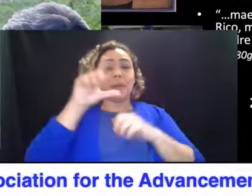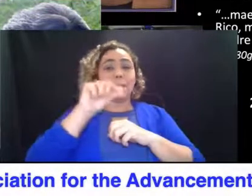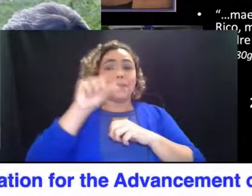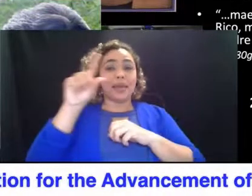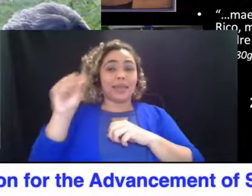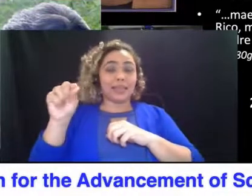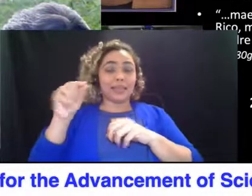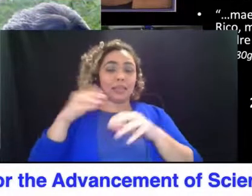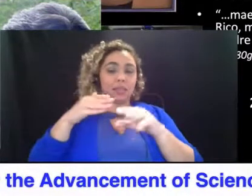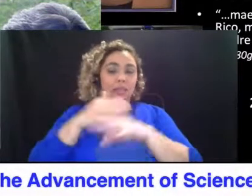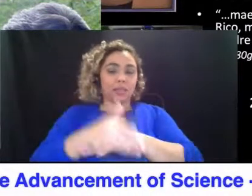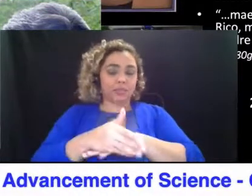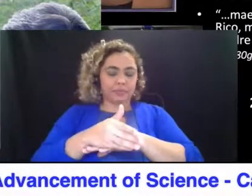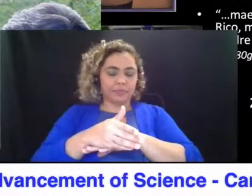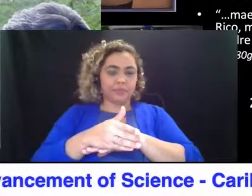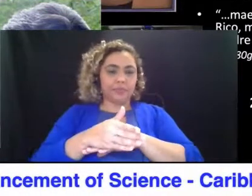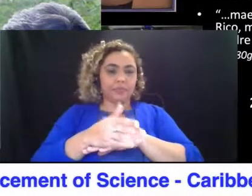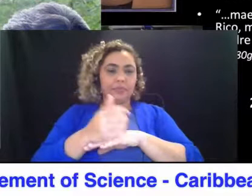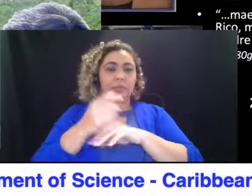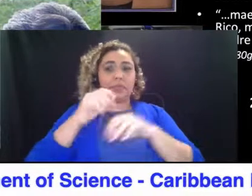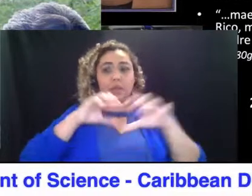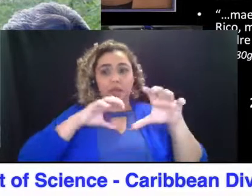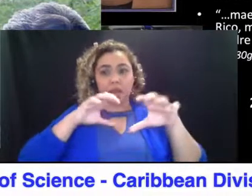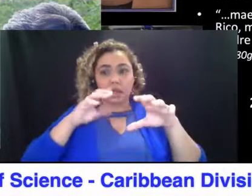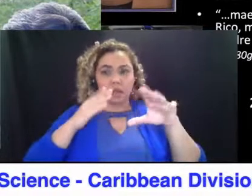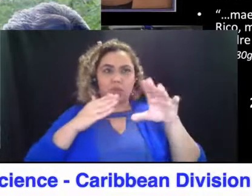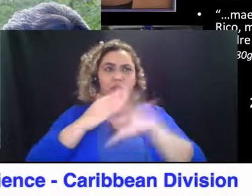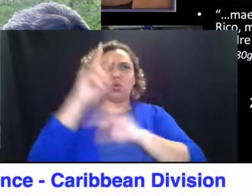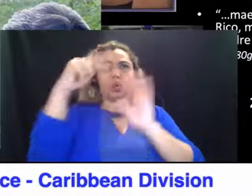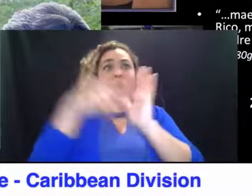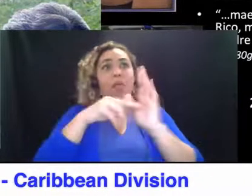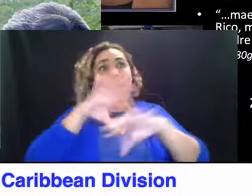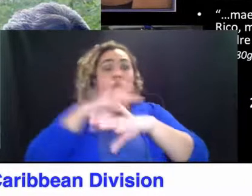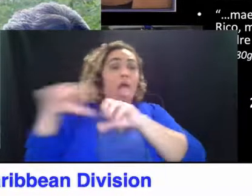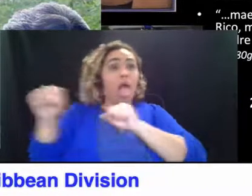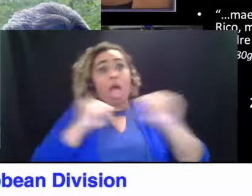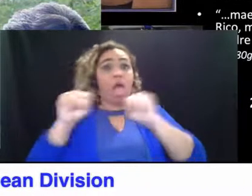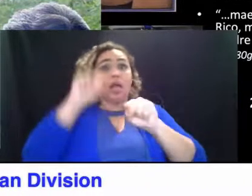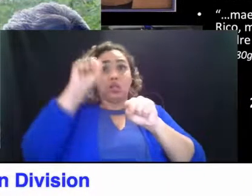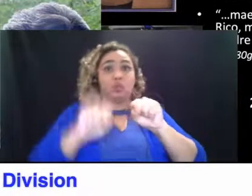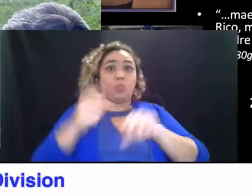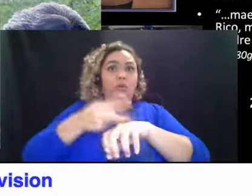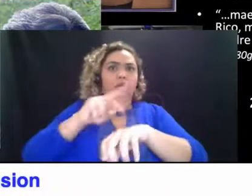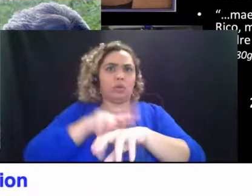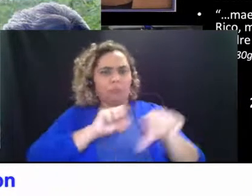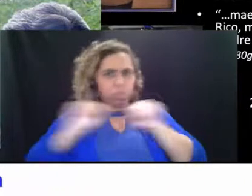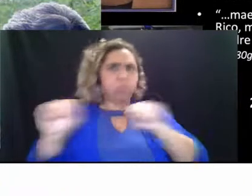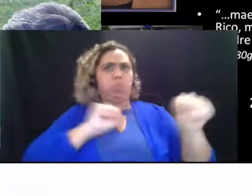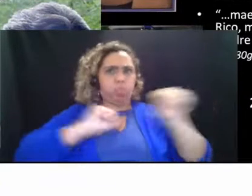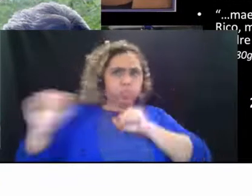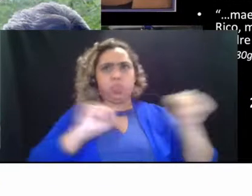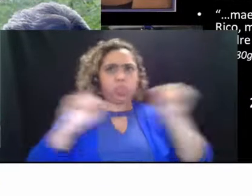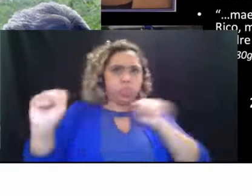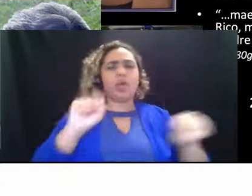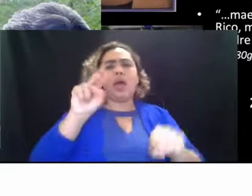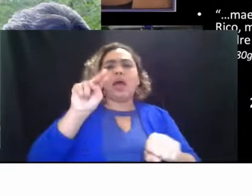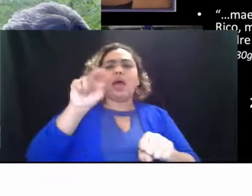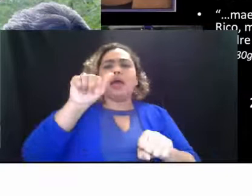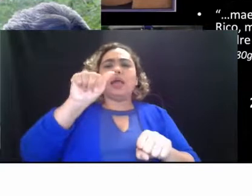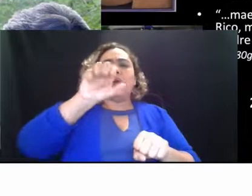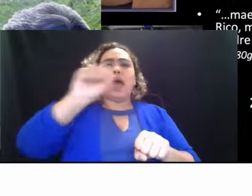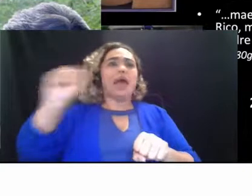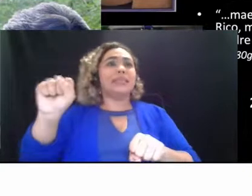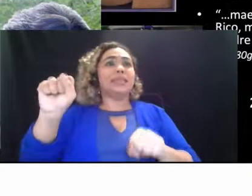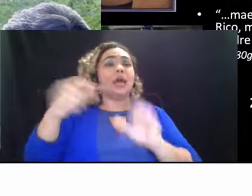después de una secuencia de sobre 2.000 sismos en el área suroeste de Puerto Rico, la NASA reveló unas